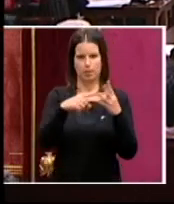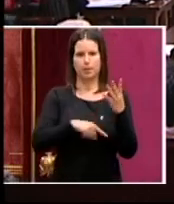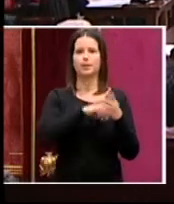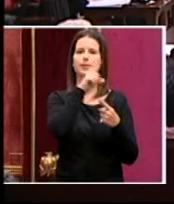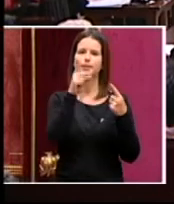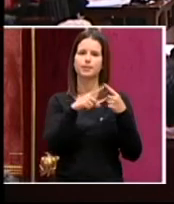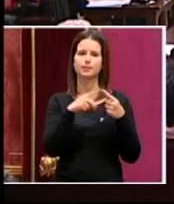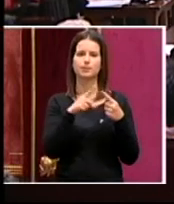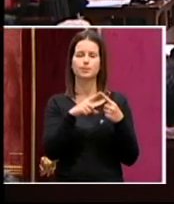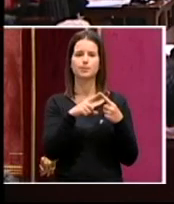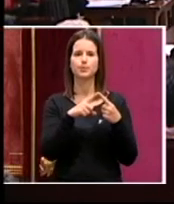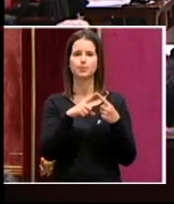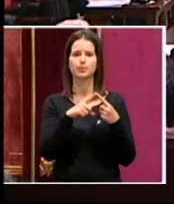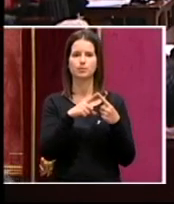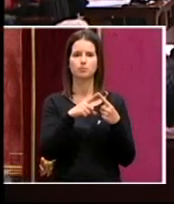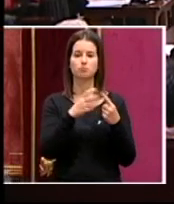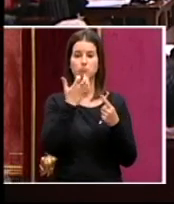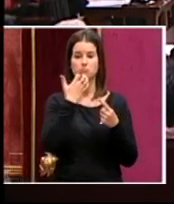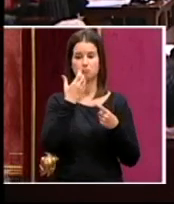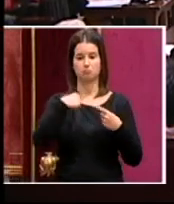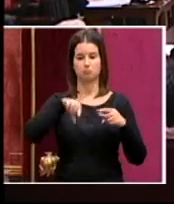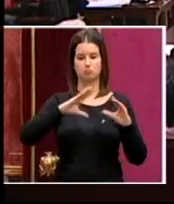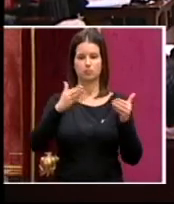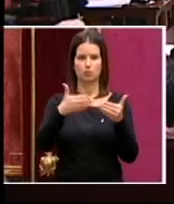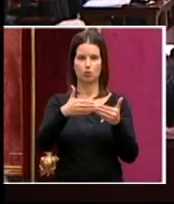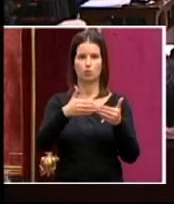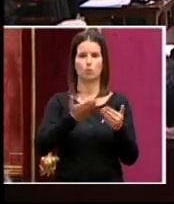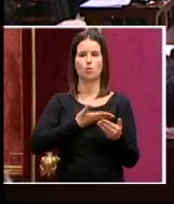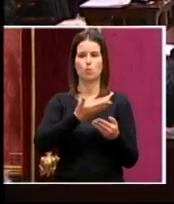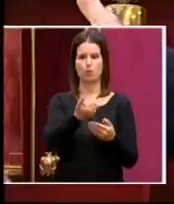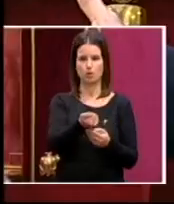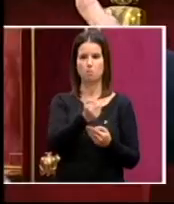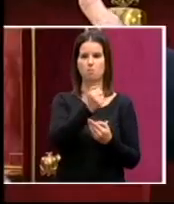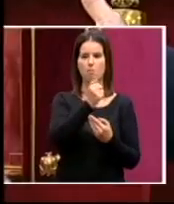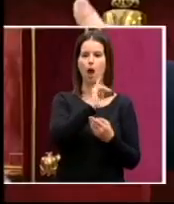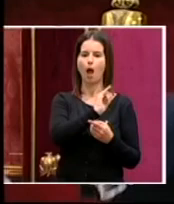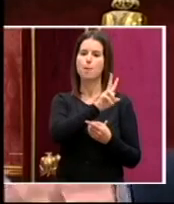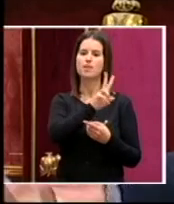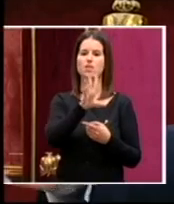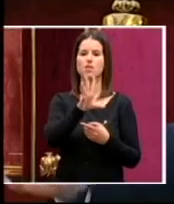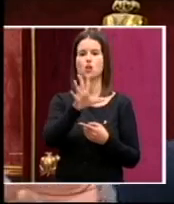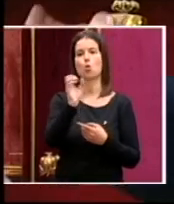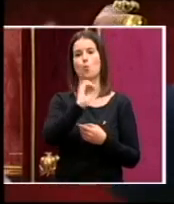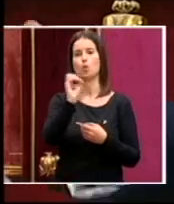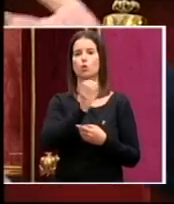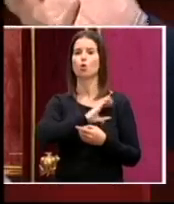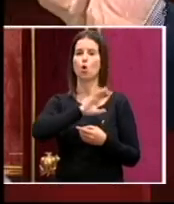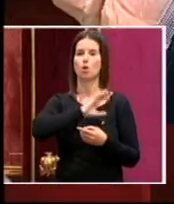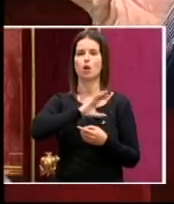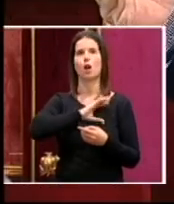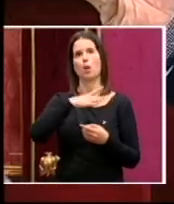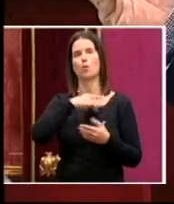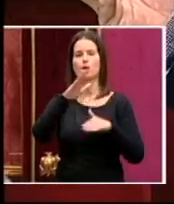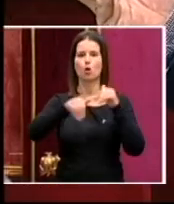ellas, si este grupo municipal tuviese el 25% de los concejales, pues podría convocar 3